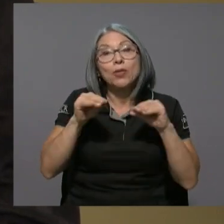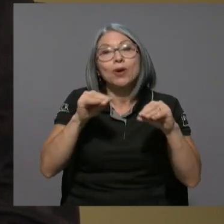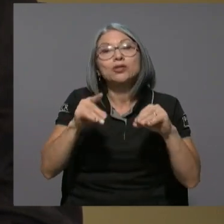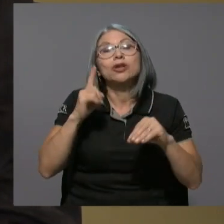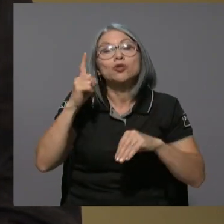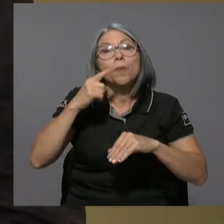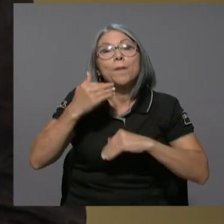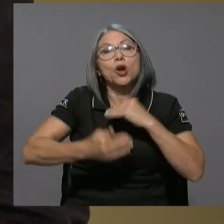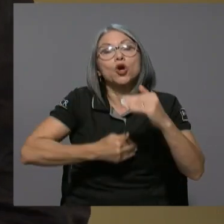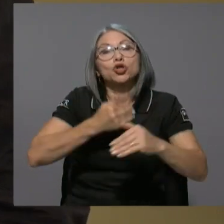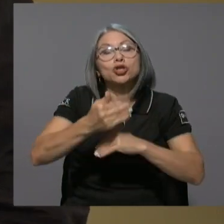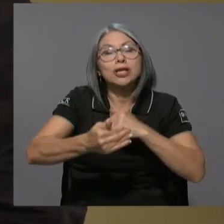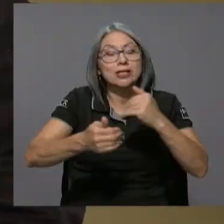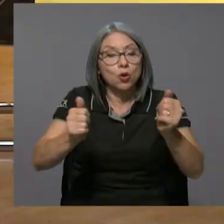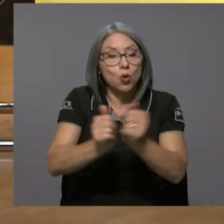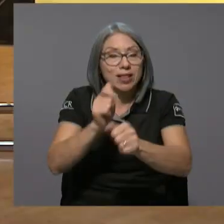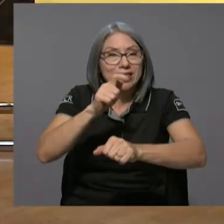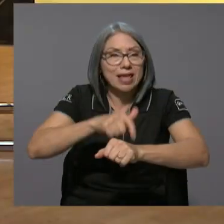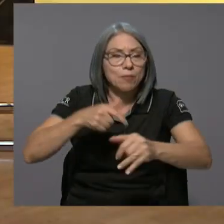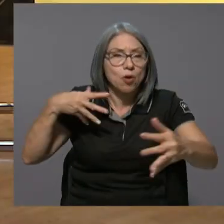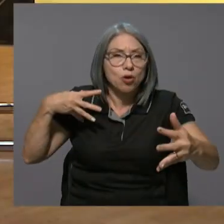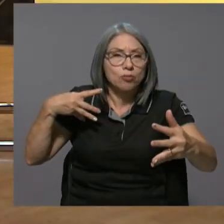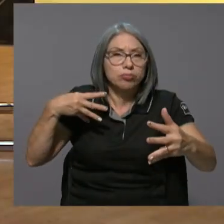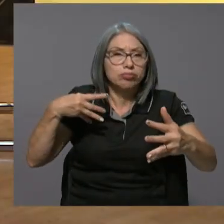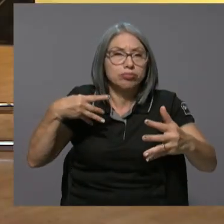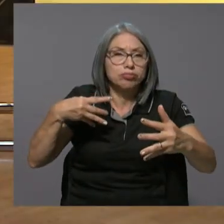tiempo. Entonces, y con un agravante, Miguel,